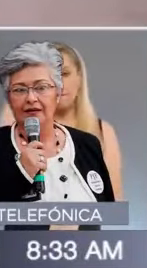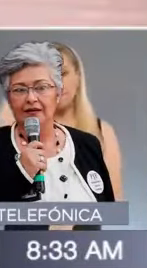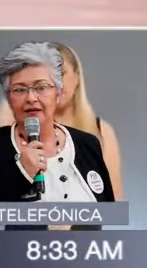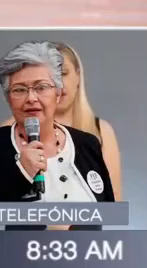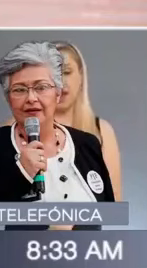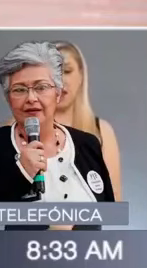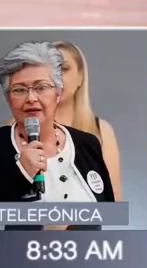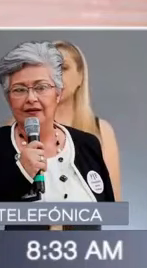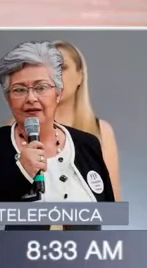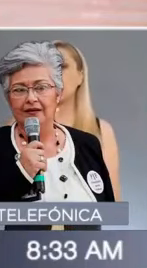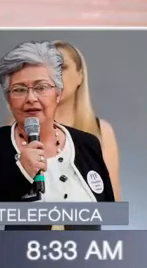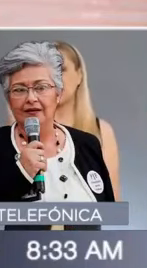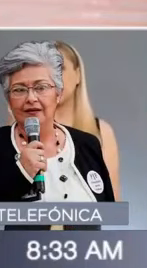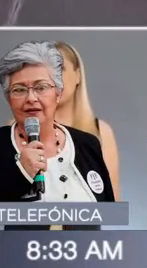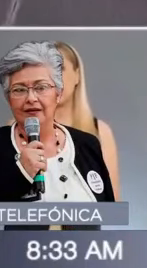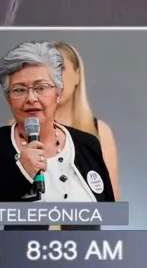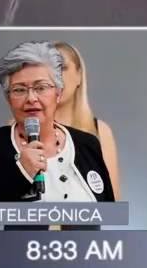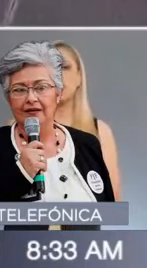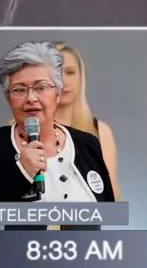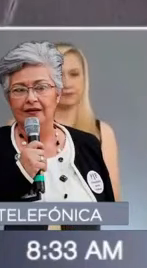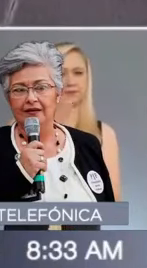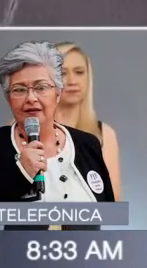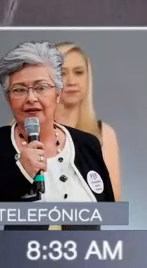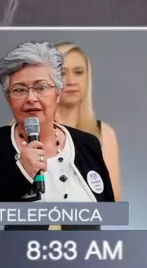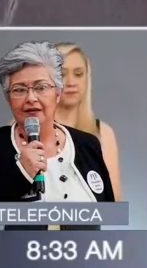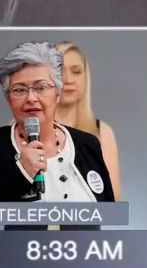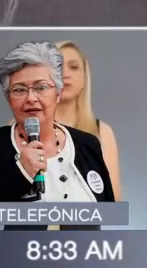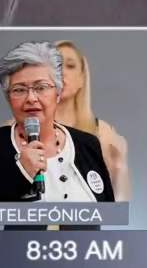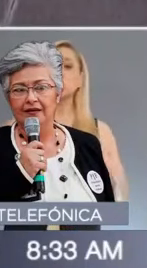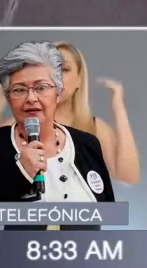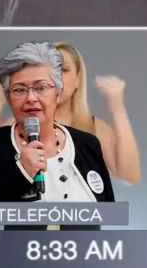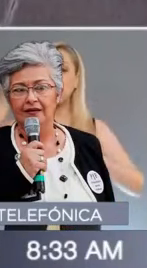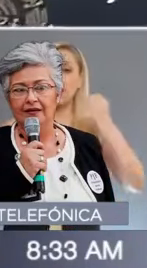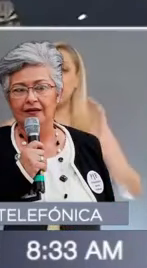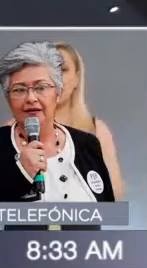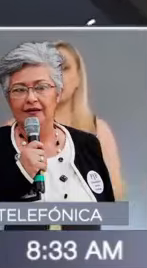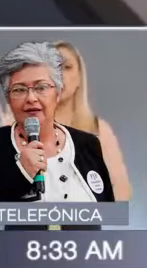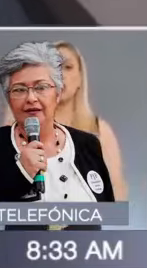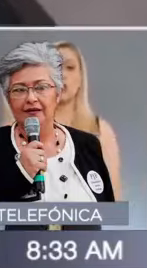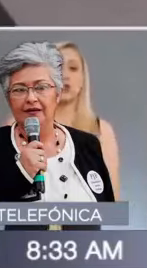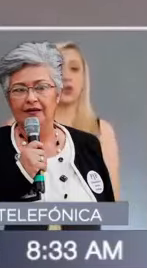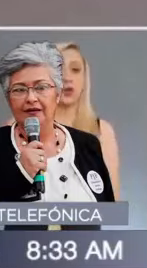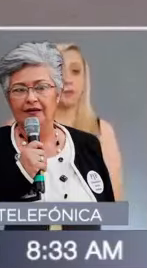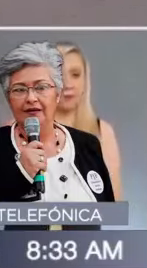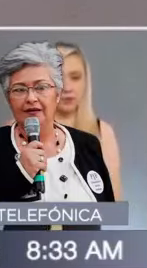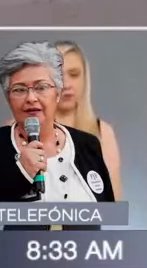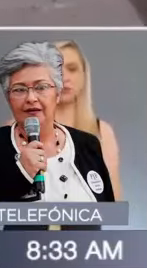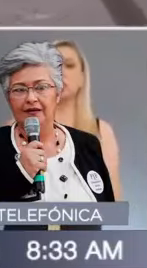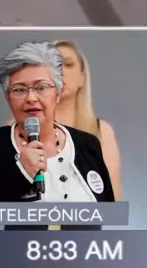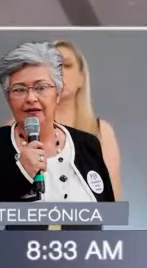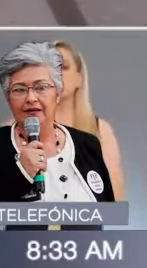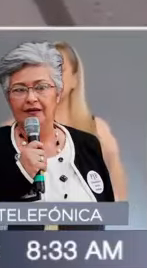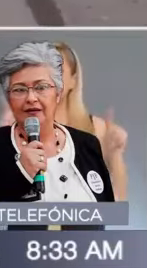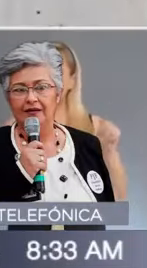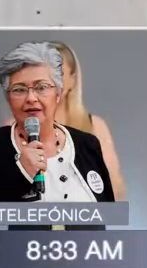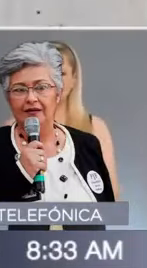seguir las reglas de un proceso. Sin embargo, llevan mucha prisa, pretenden hacerlo en